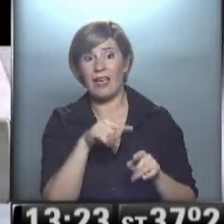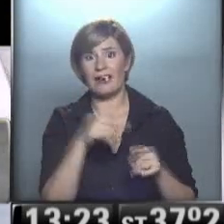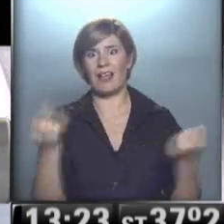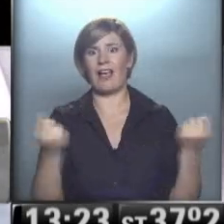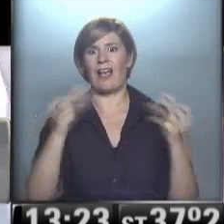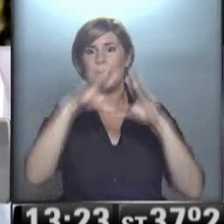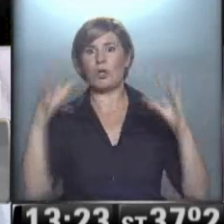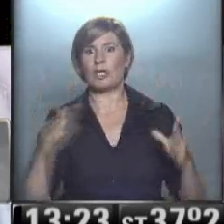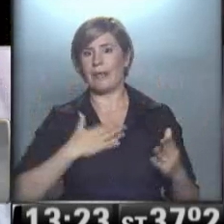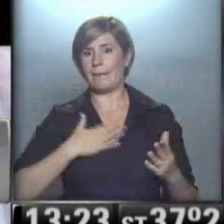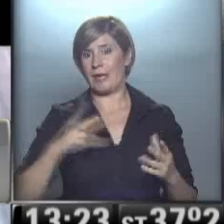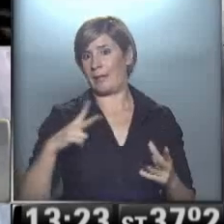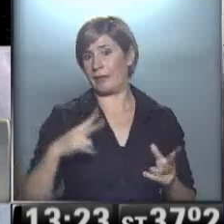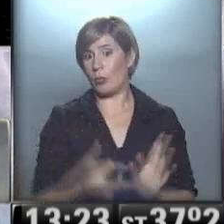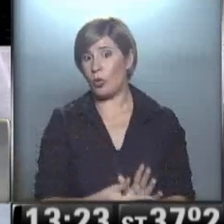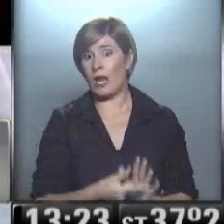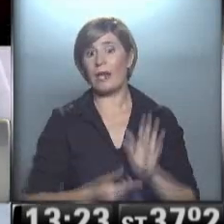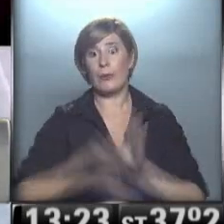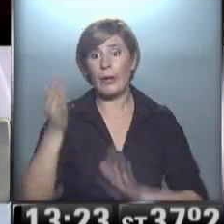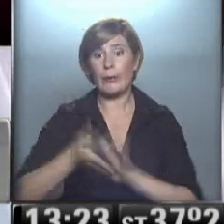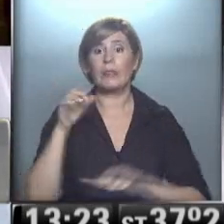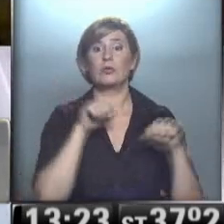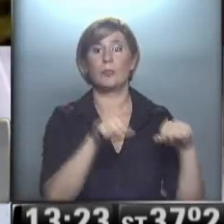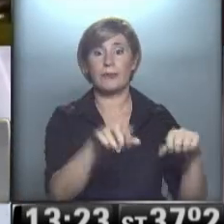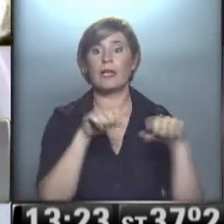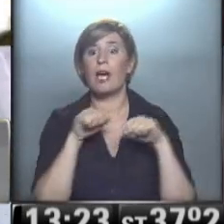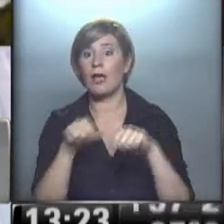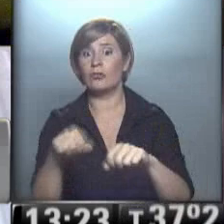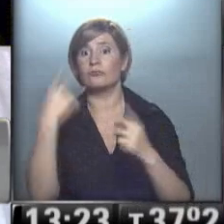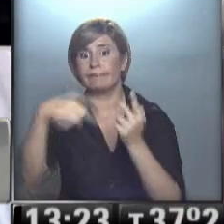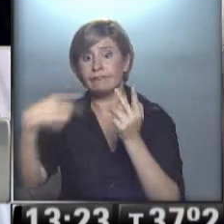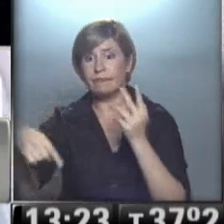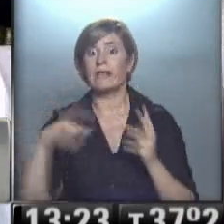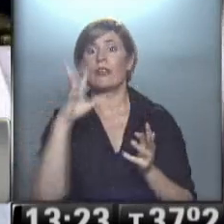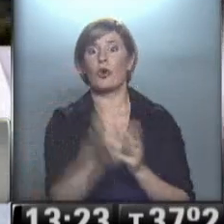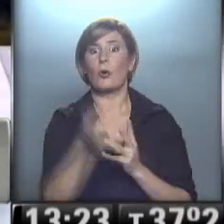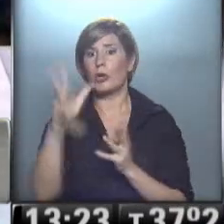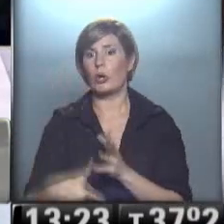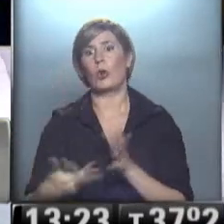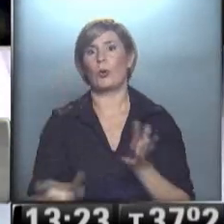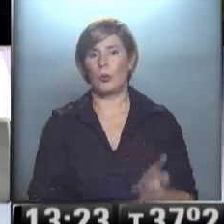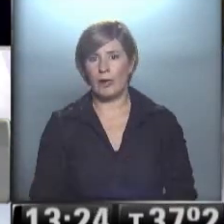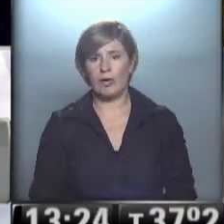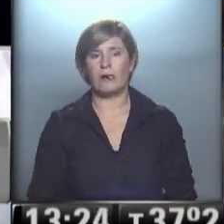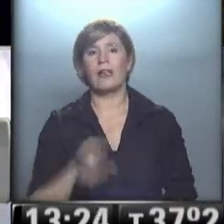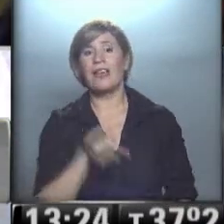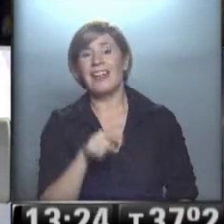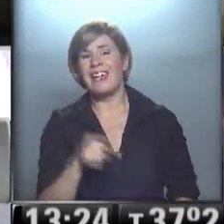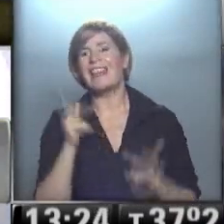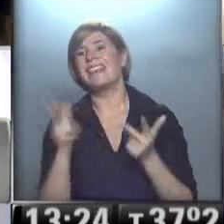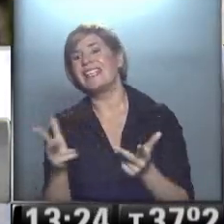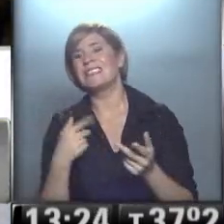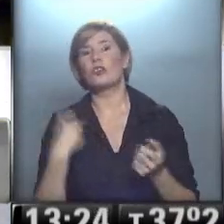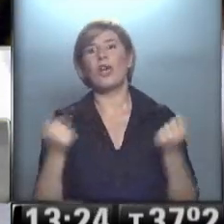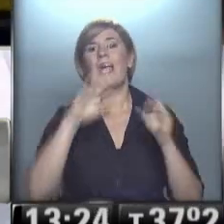camioneta particular a recorrer supermercados y participó de varios saqueos. Claro, él lo que dice es que fue con la camioneta a ver qué